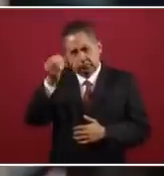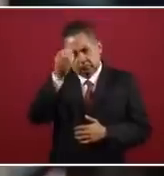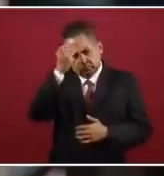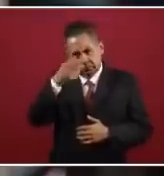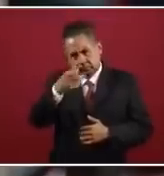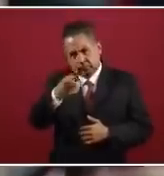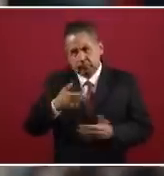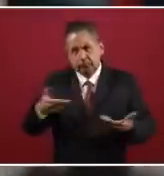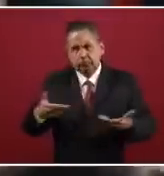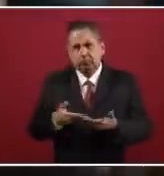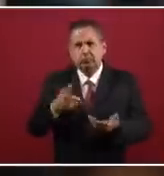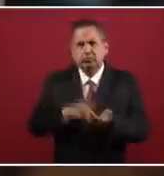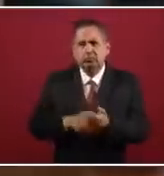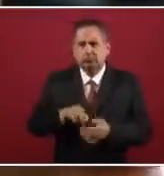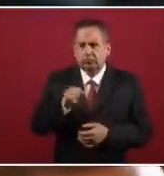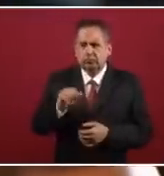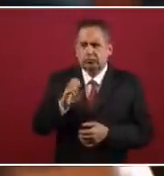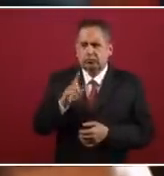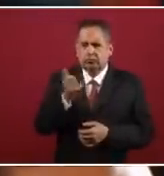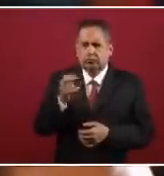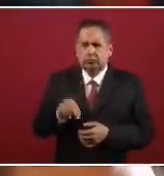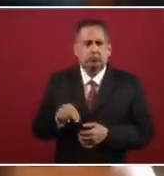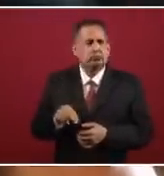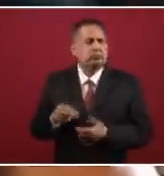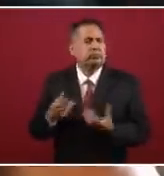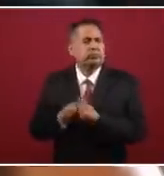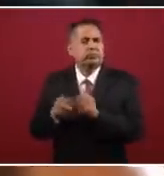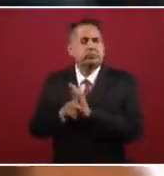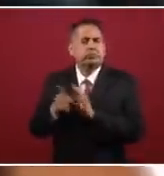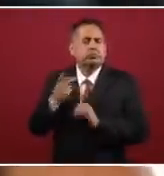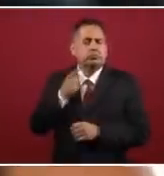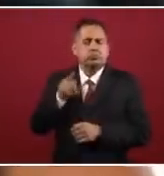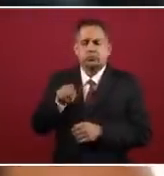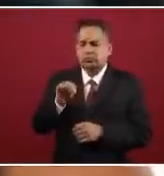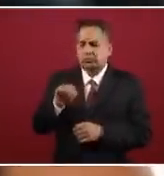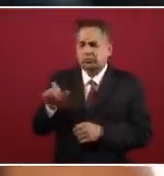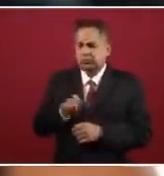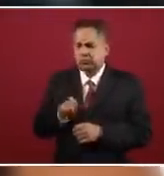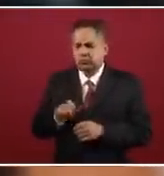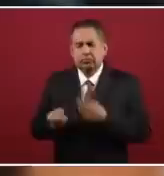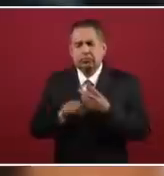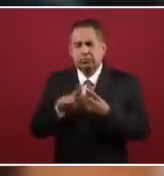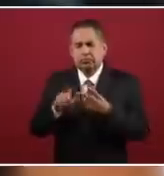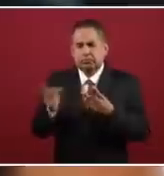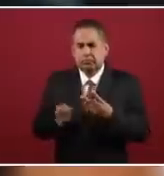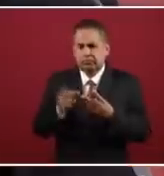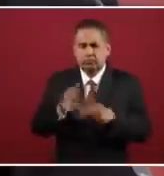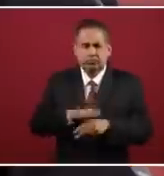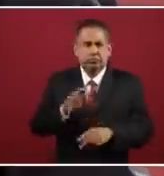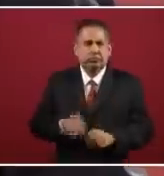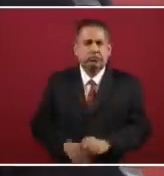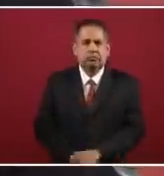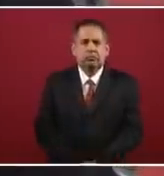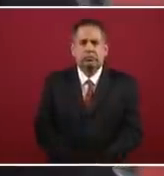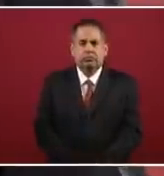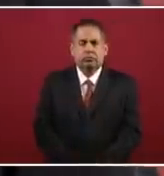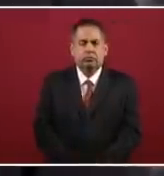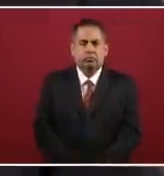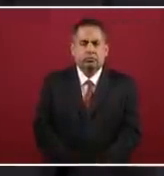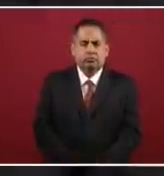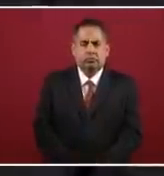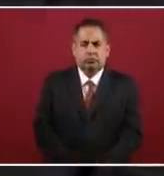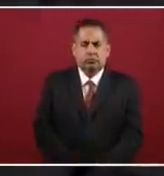y me presento, Jocelyn Gutiérrez de Politico.mx. Si me permite realizarle también otra pregunta más, por favor. Sí, yo le agradezco